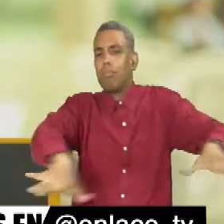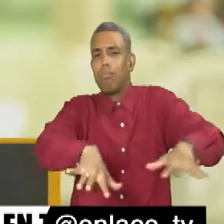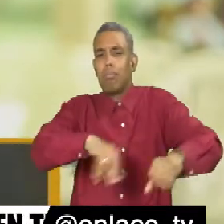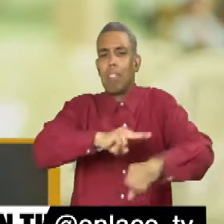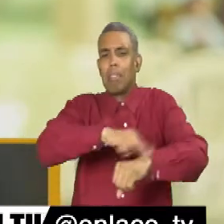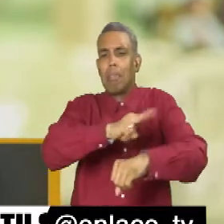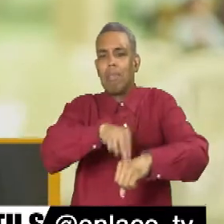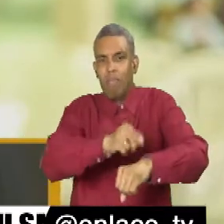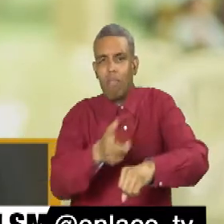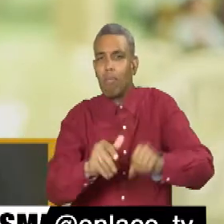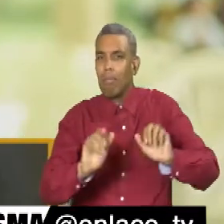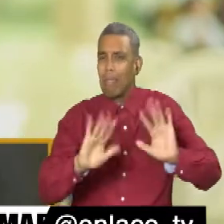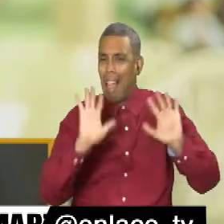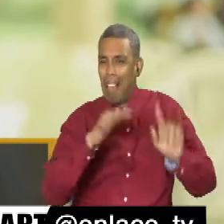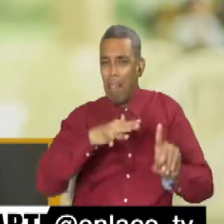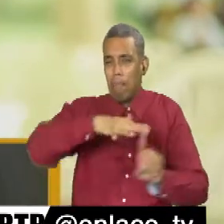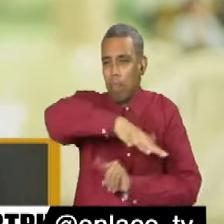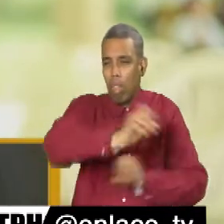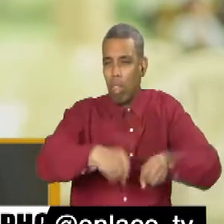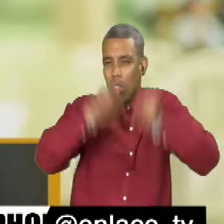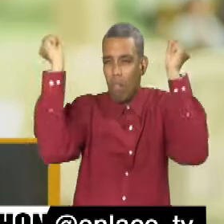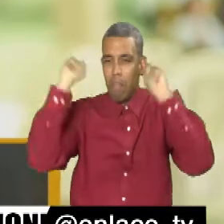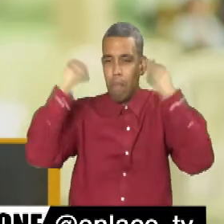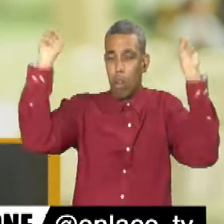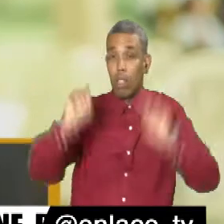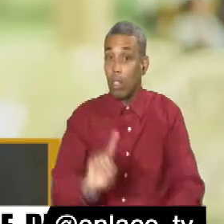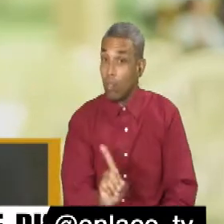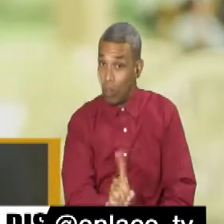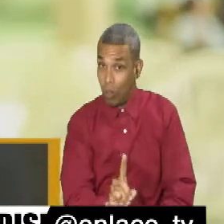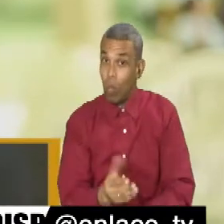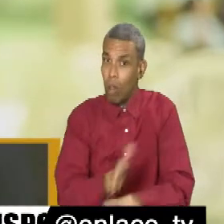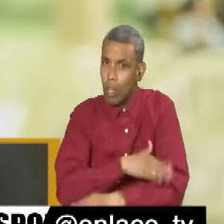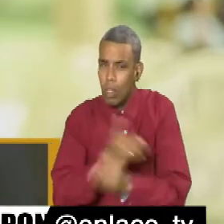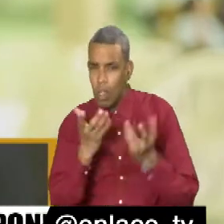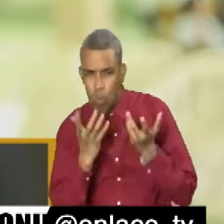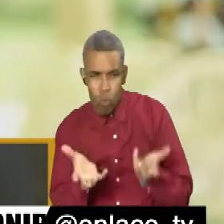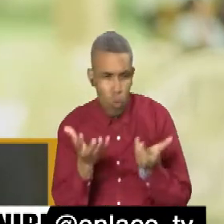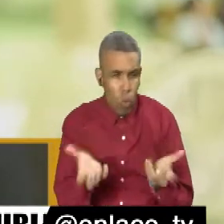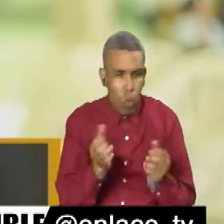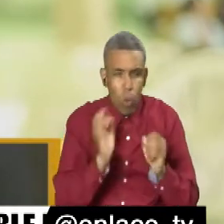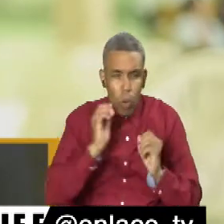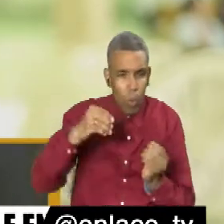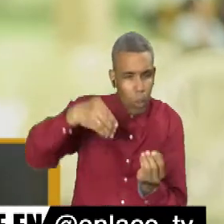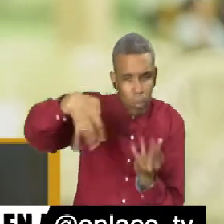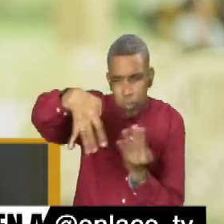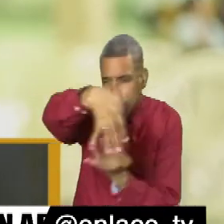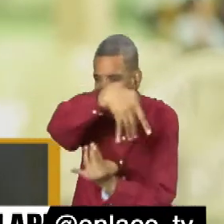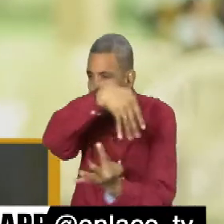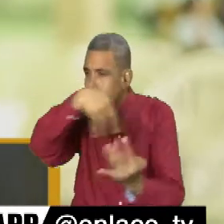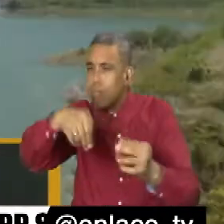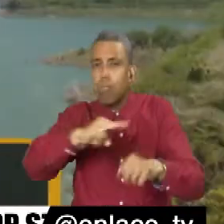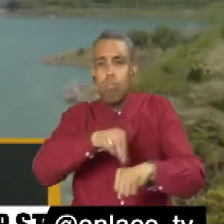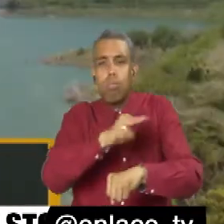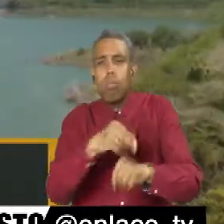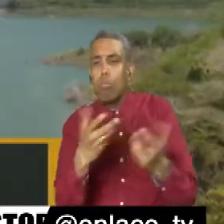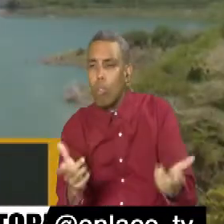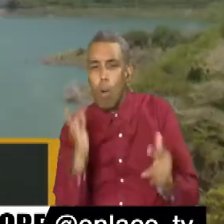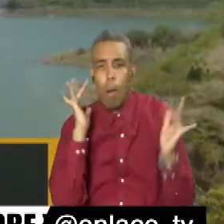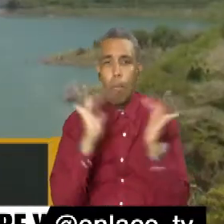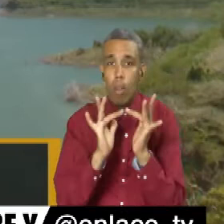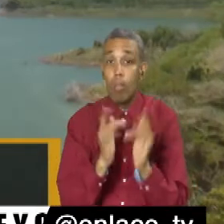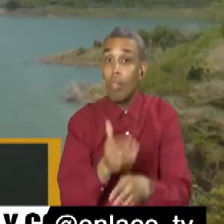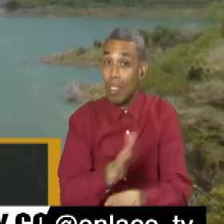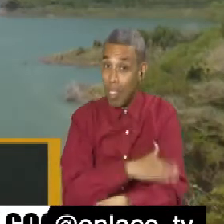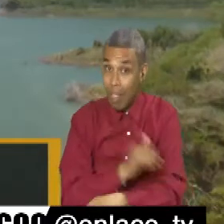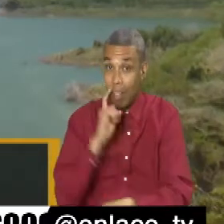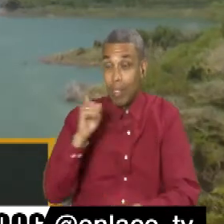cuáles son los usos que permitan llevar a actividades a que sean sostenibles y tener una adecuada planificación del territorio. El embalse